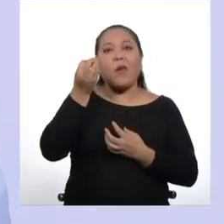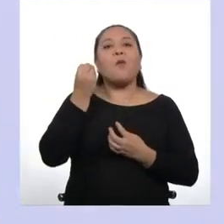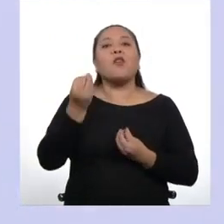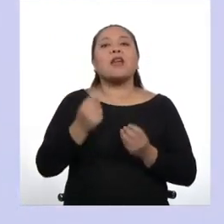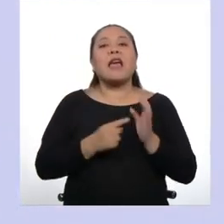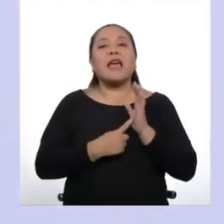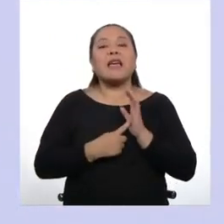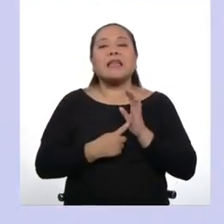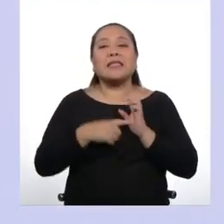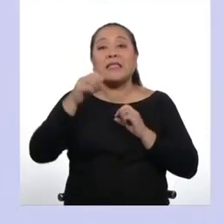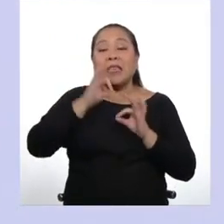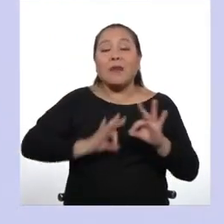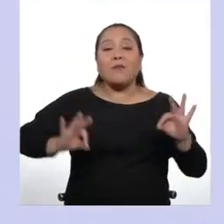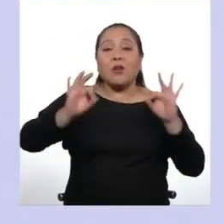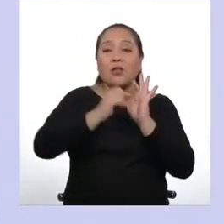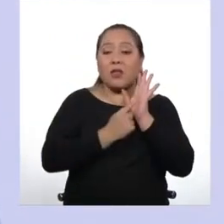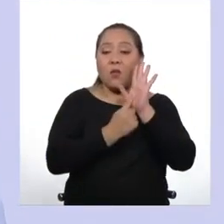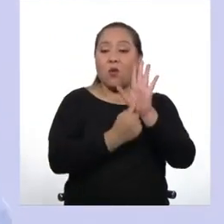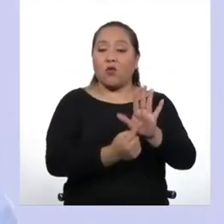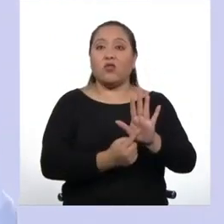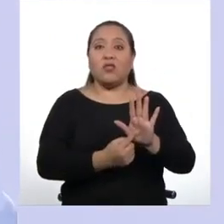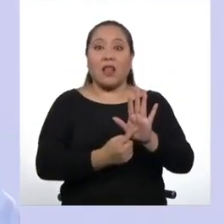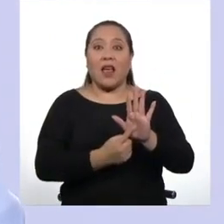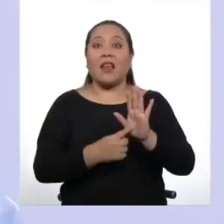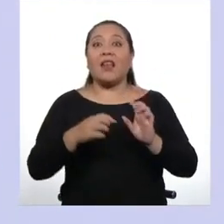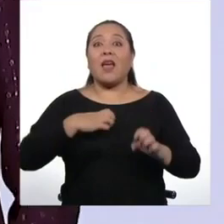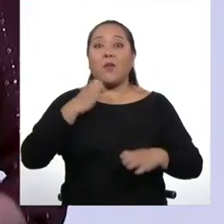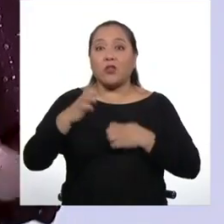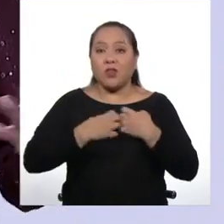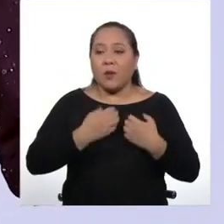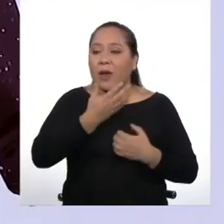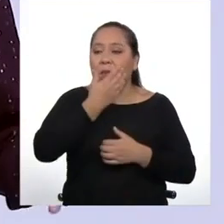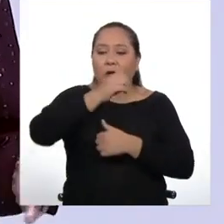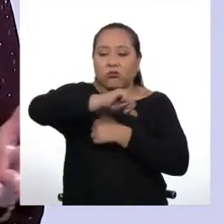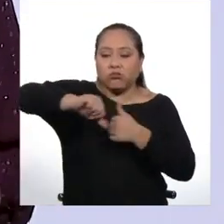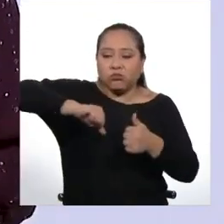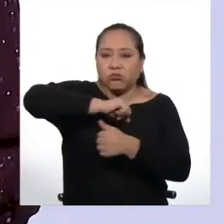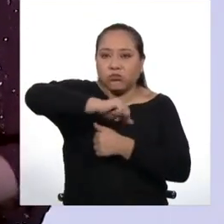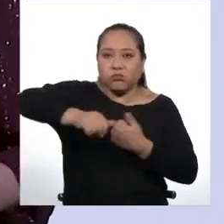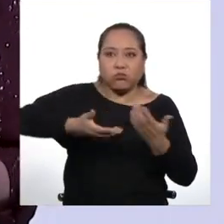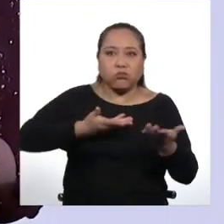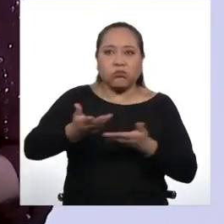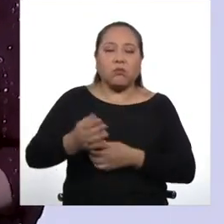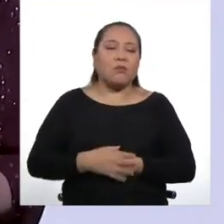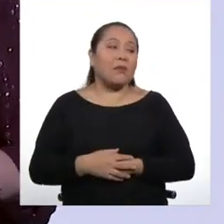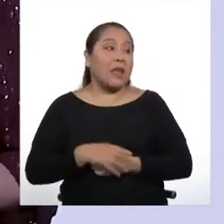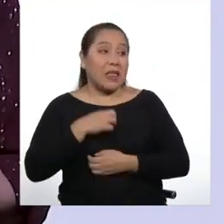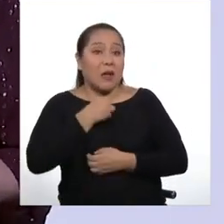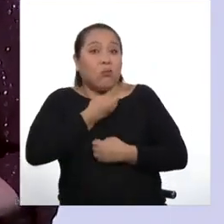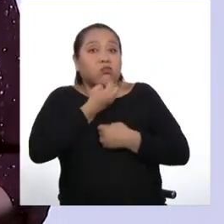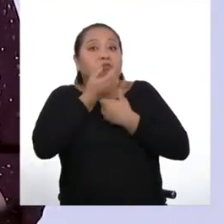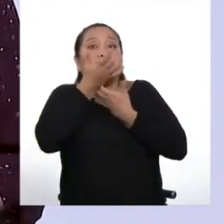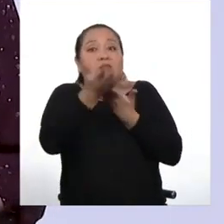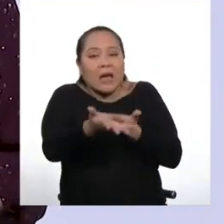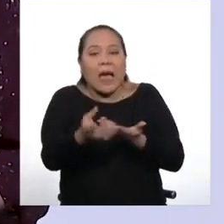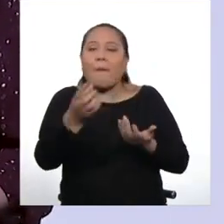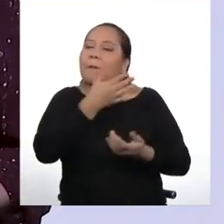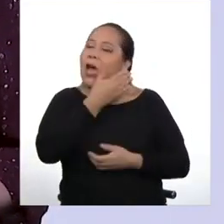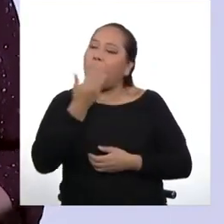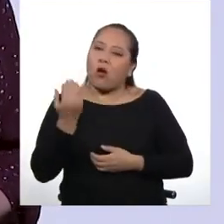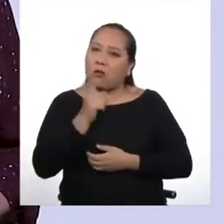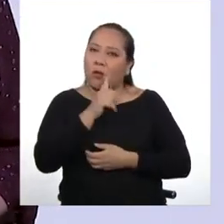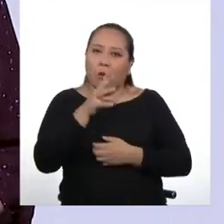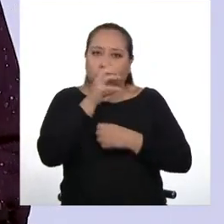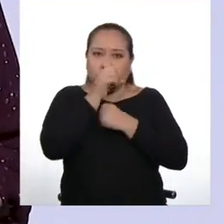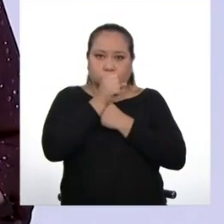y hablar de nuestras emociones para que tengamos más armonía en nuestra familia. Expresarnos siempre va a ser mejor que quedarnos callados.